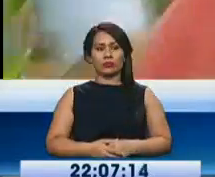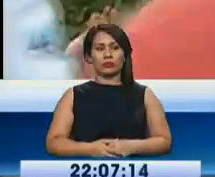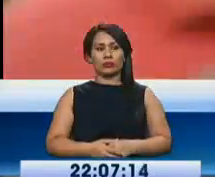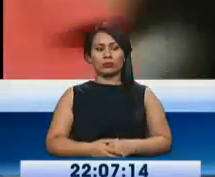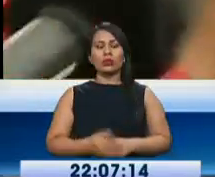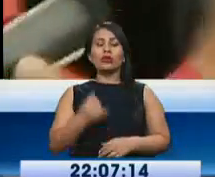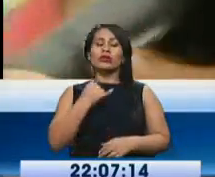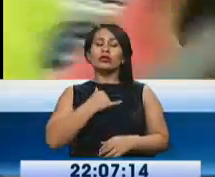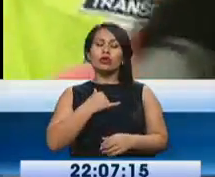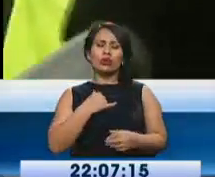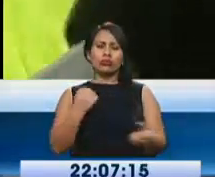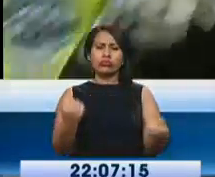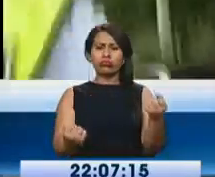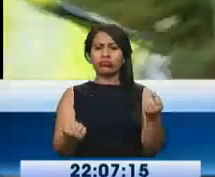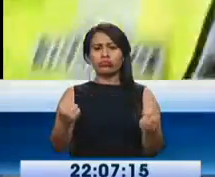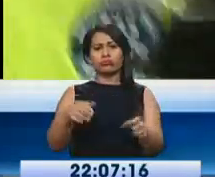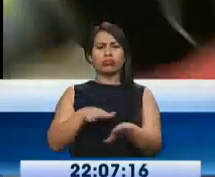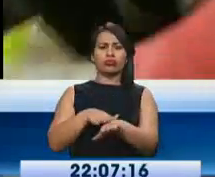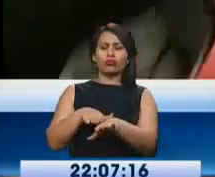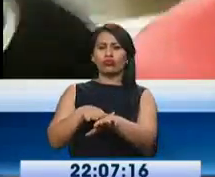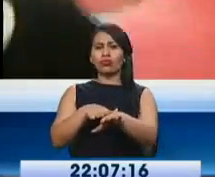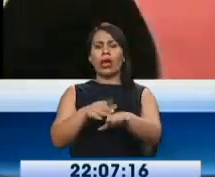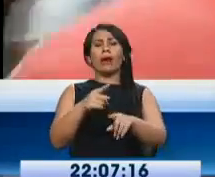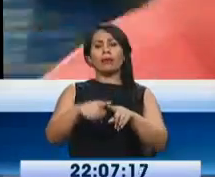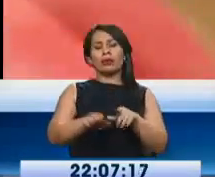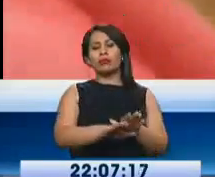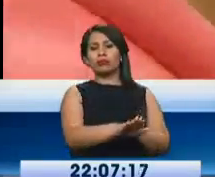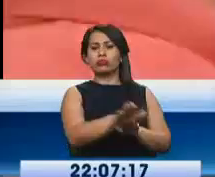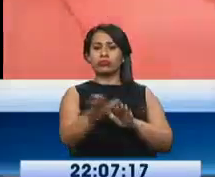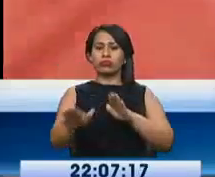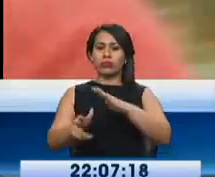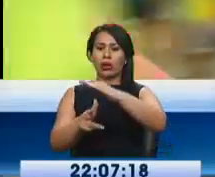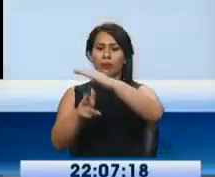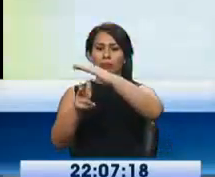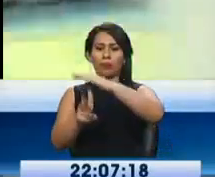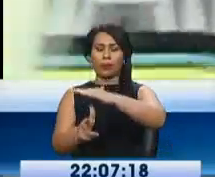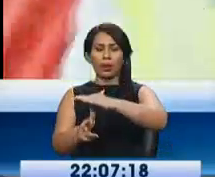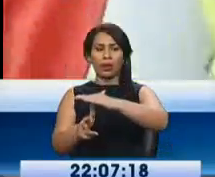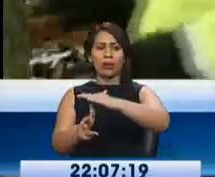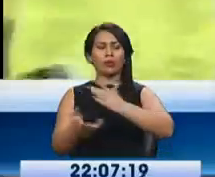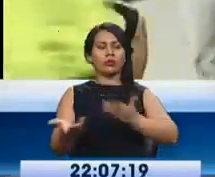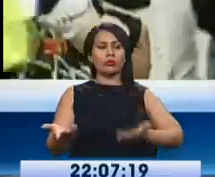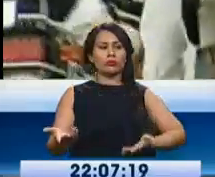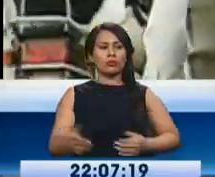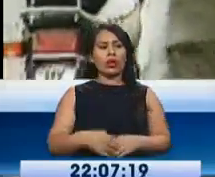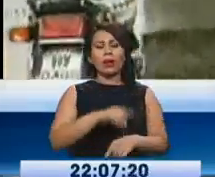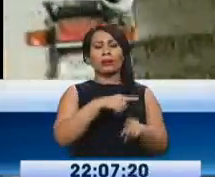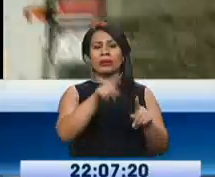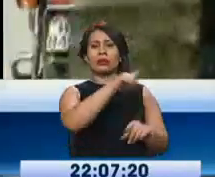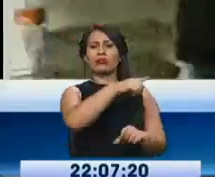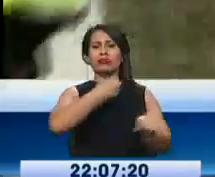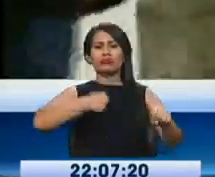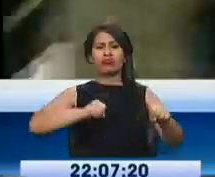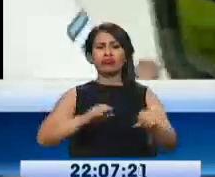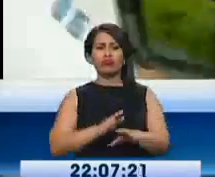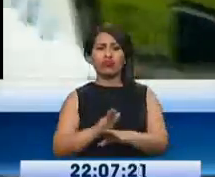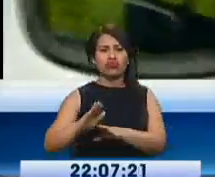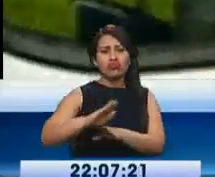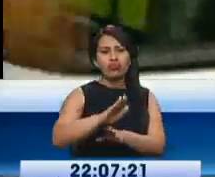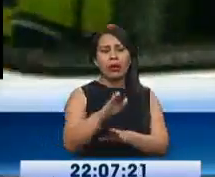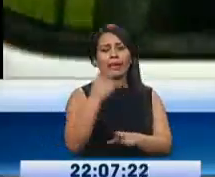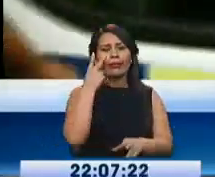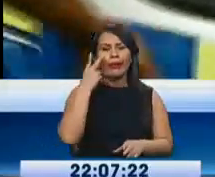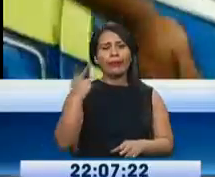Yo venía ahí rodando. Venga, después usted acá. ¿Qué venía? ¿Cómo venía? Las próximas horas se tendrían más